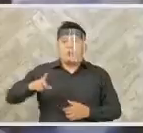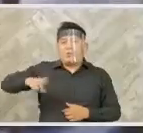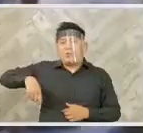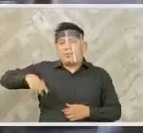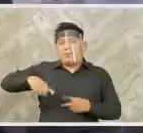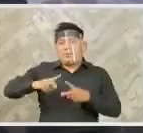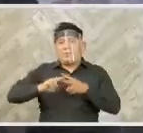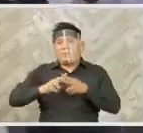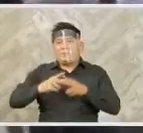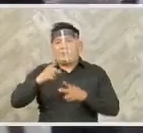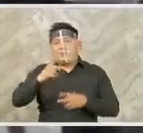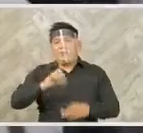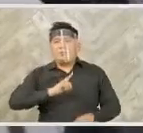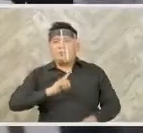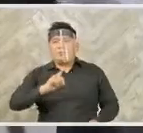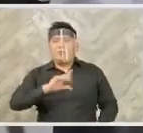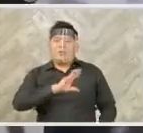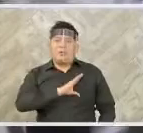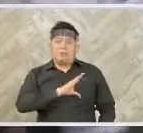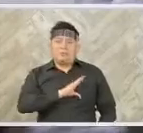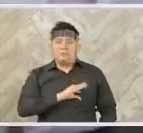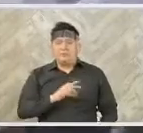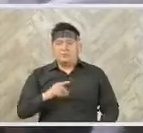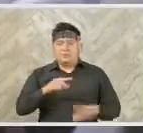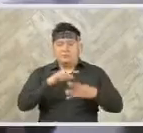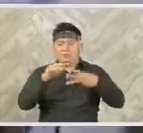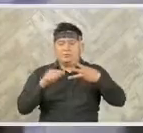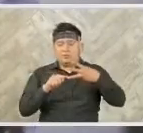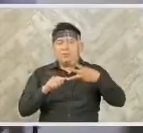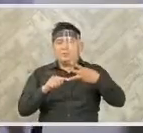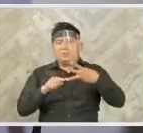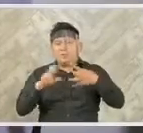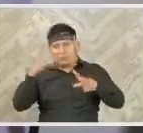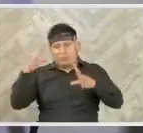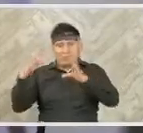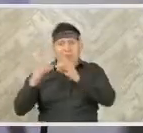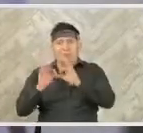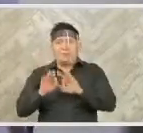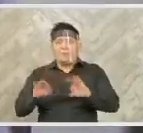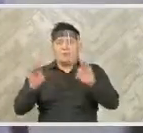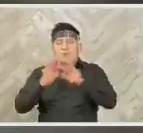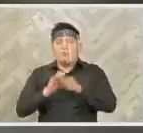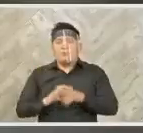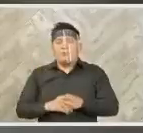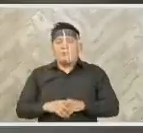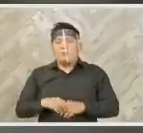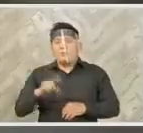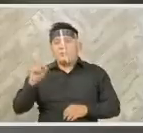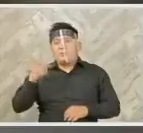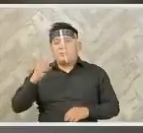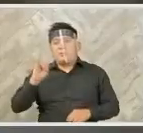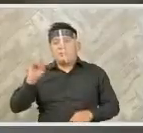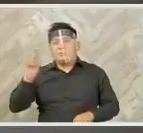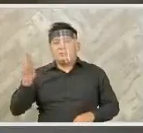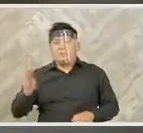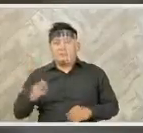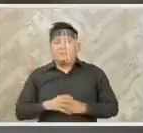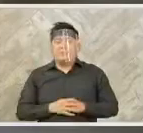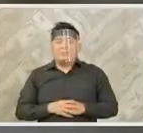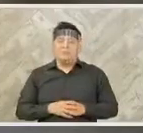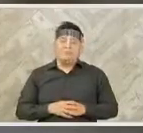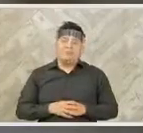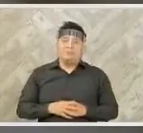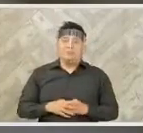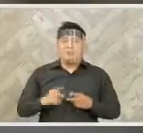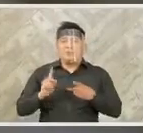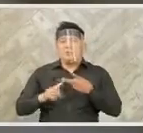por el señor alcalde con tres aliados fundamentales: la Cooperación Internacional, GIZ, los gremios del calzado, en este caso